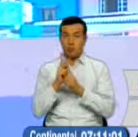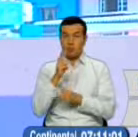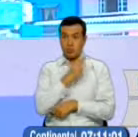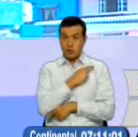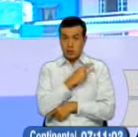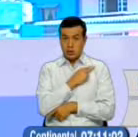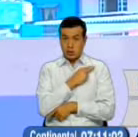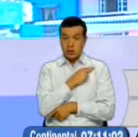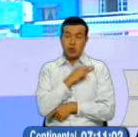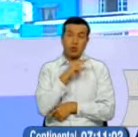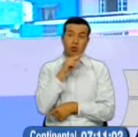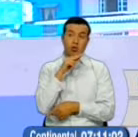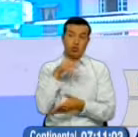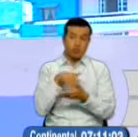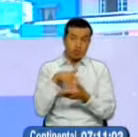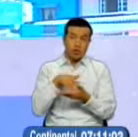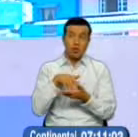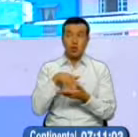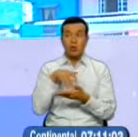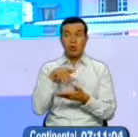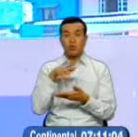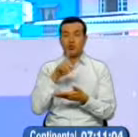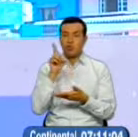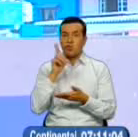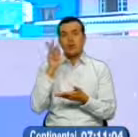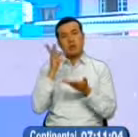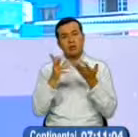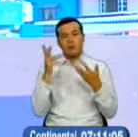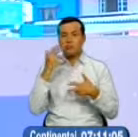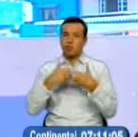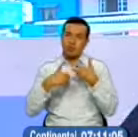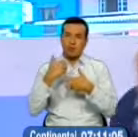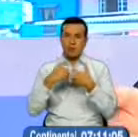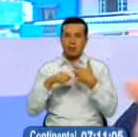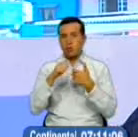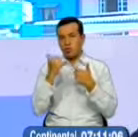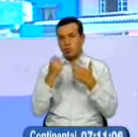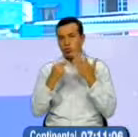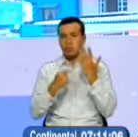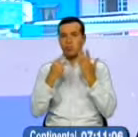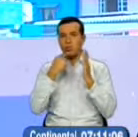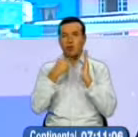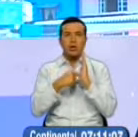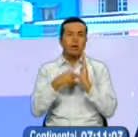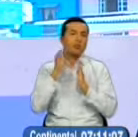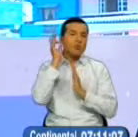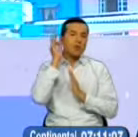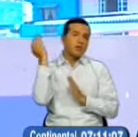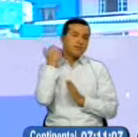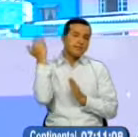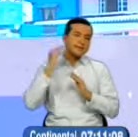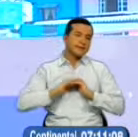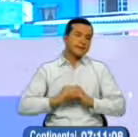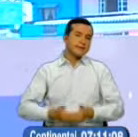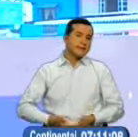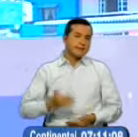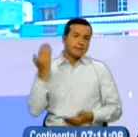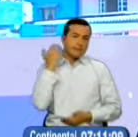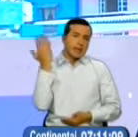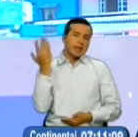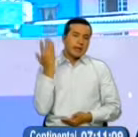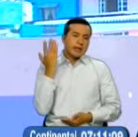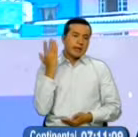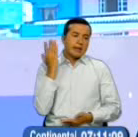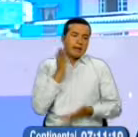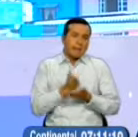académicos. La deserción puede ocurrir por efectos extraacadémicos, por ejemplo, un embarazo infantil, digamos, en el